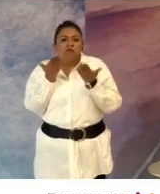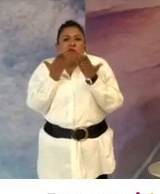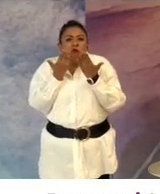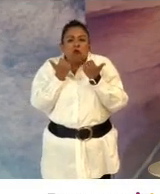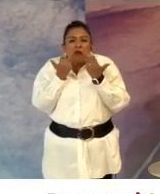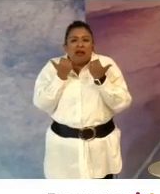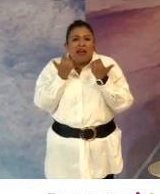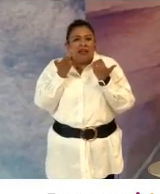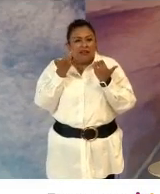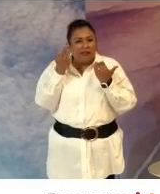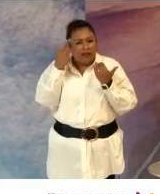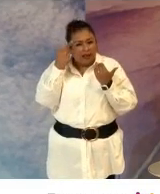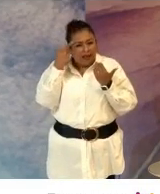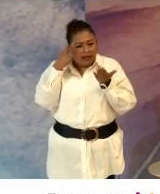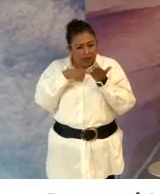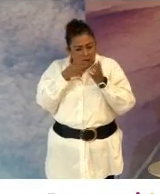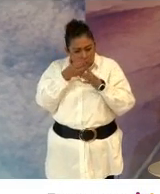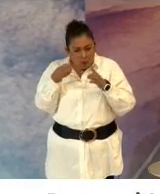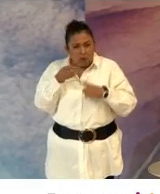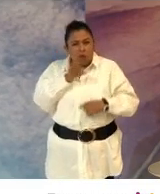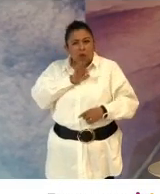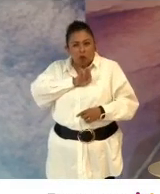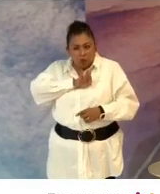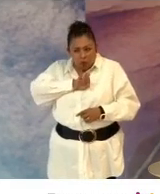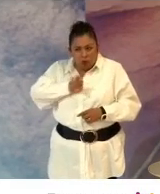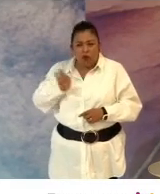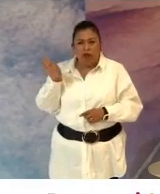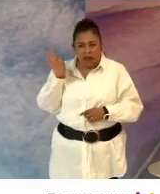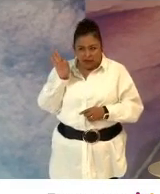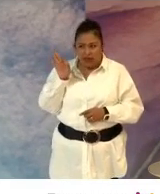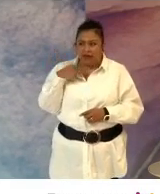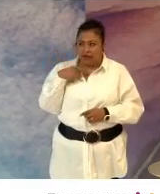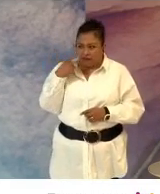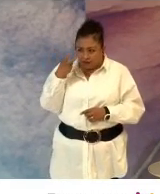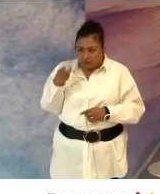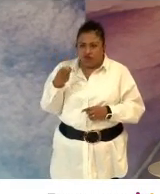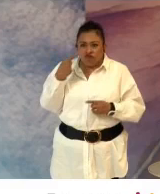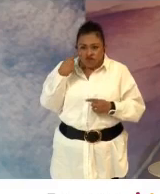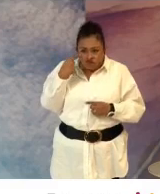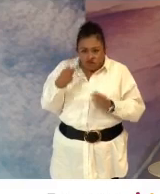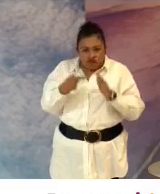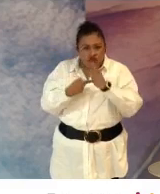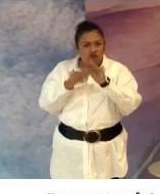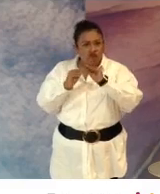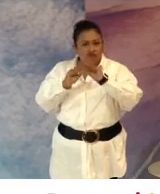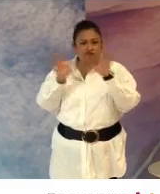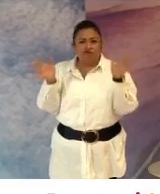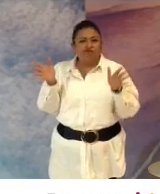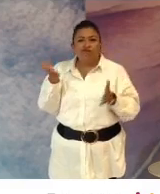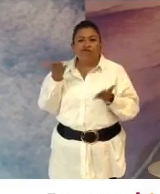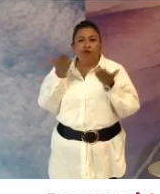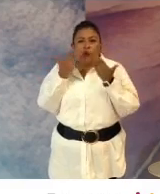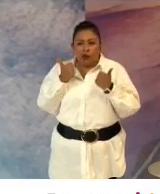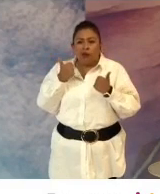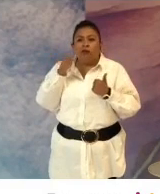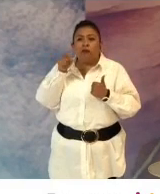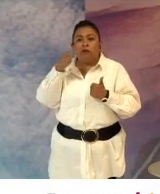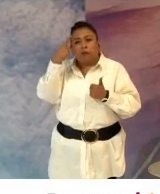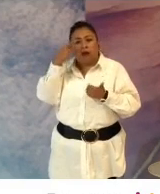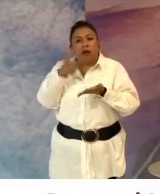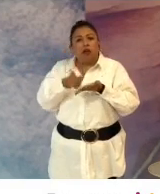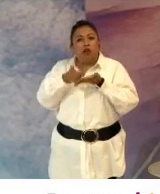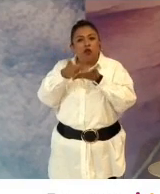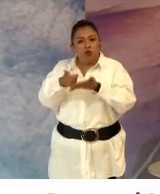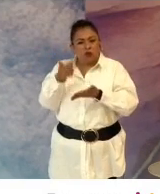tenemos las estructuras que permitan que esto sea visible. y que ayuden a que